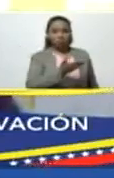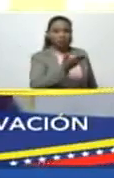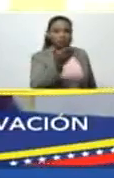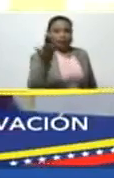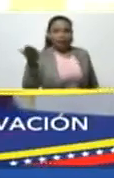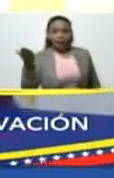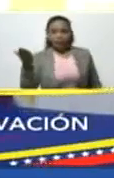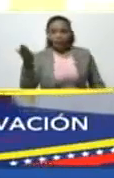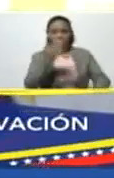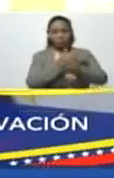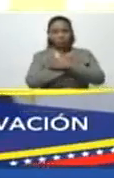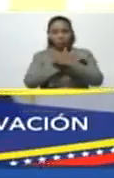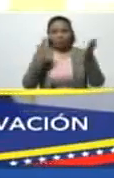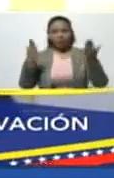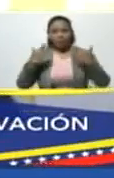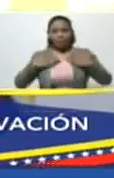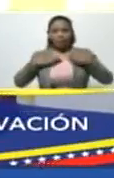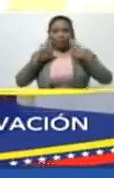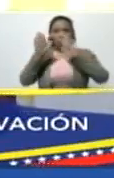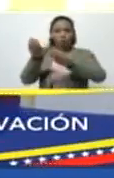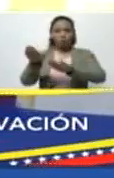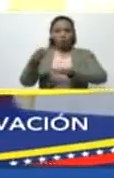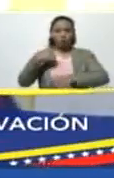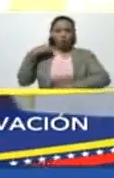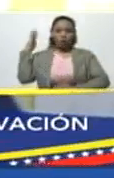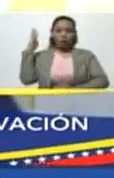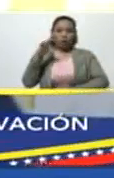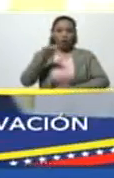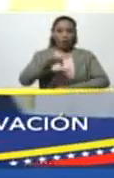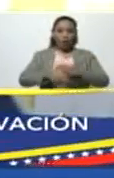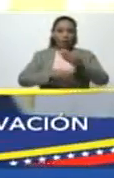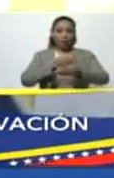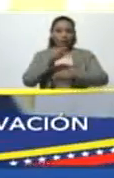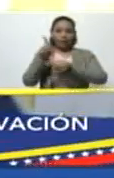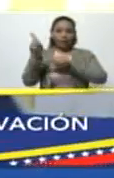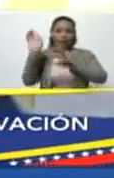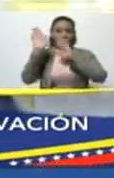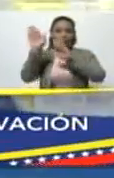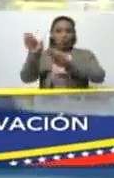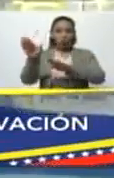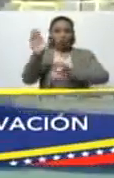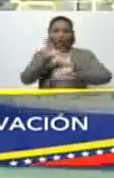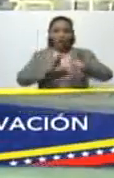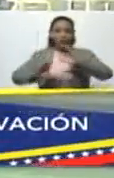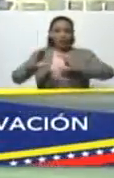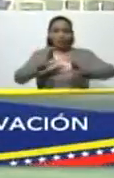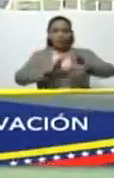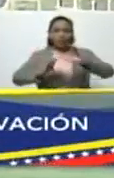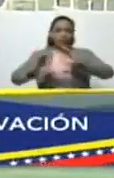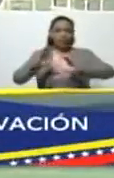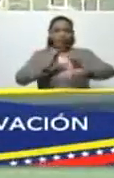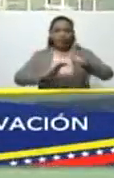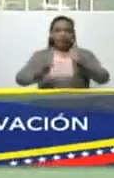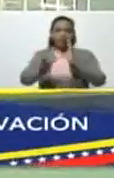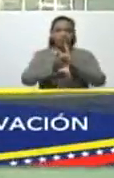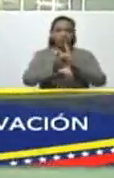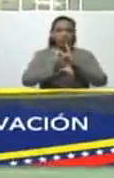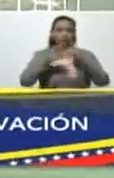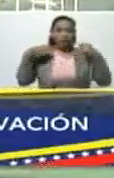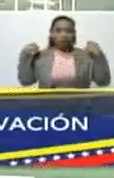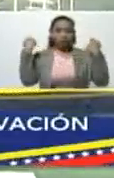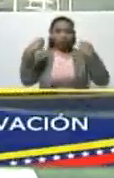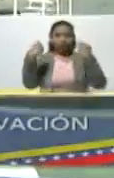a ofrecerles mis apoyos y vengo aquí a concretar ese apoyo en la ciencia, la tecnología, la